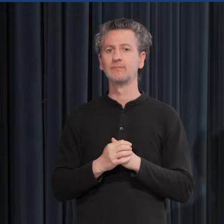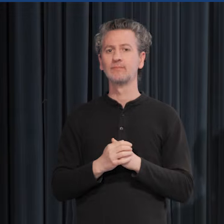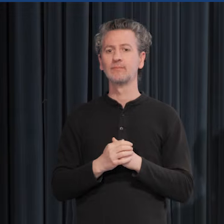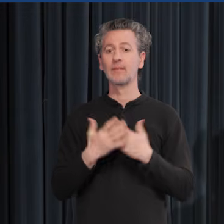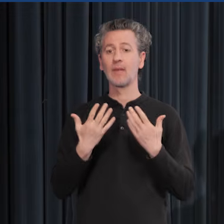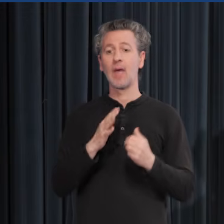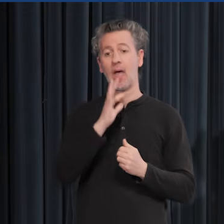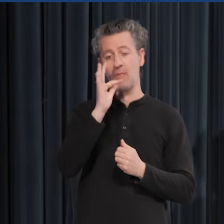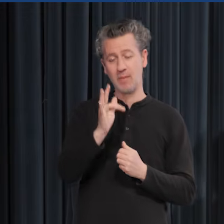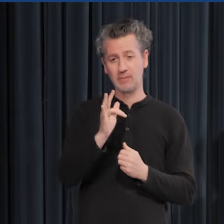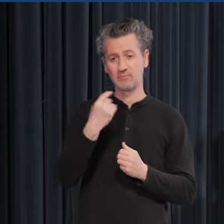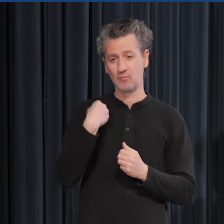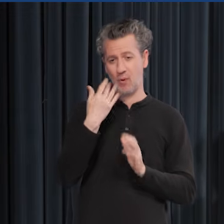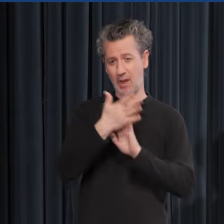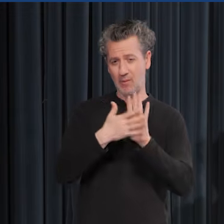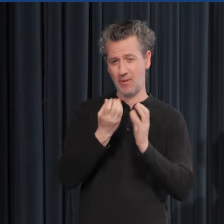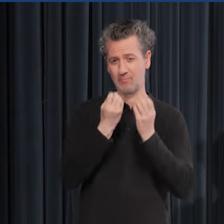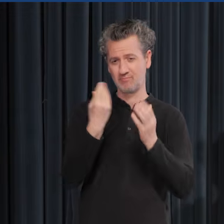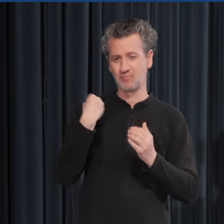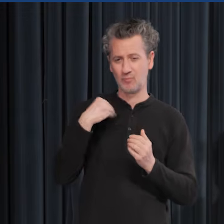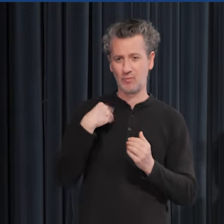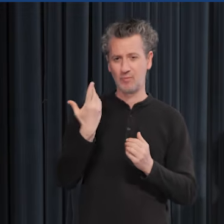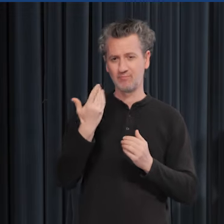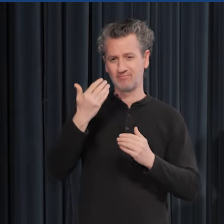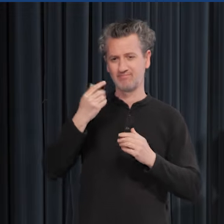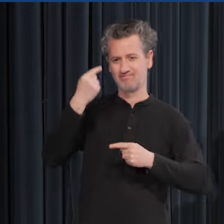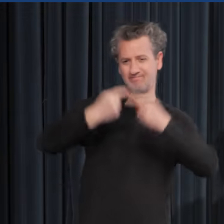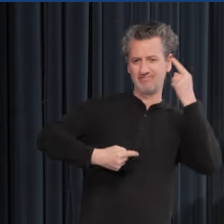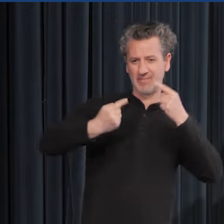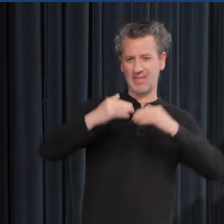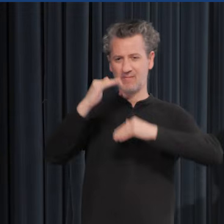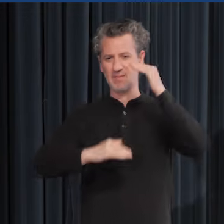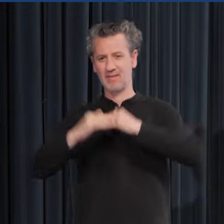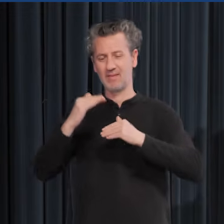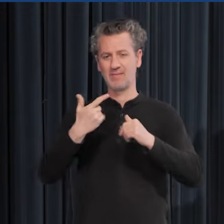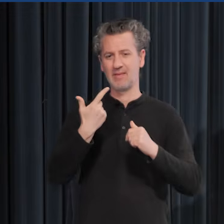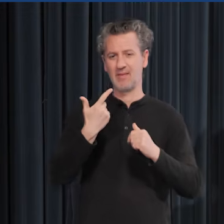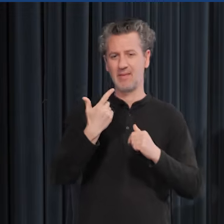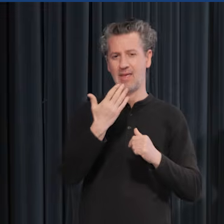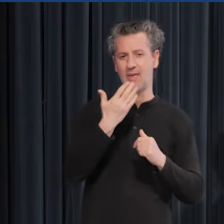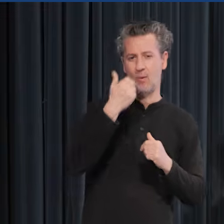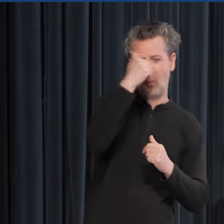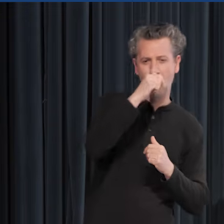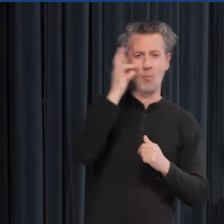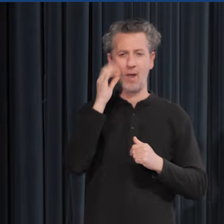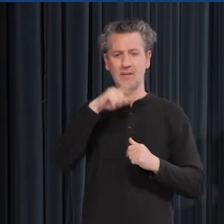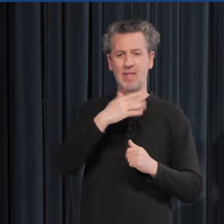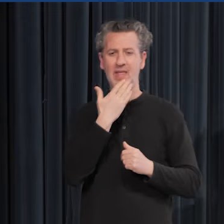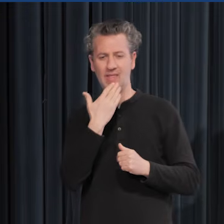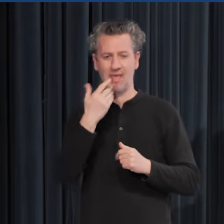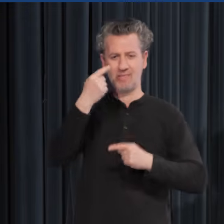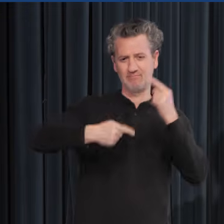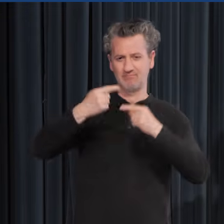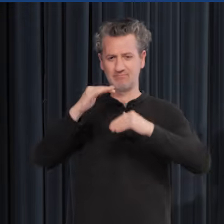Aparte de lo que hemos hablado de que ya sabemos que hay desequilibrios por género, por relevo generacional, etc.